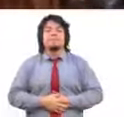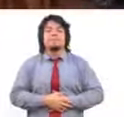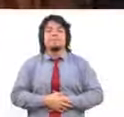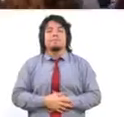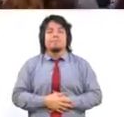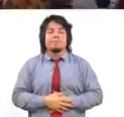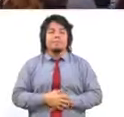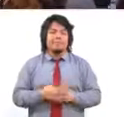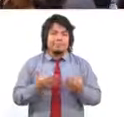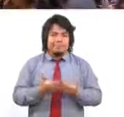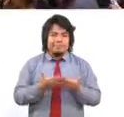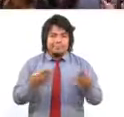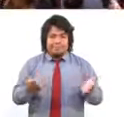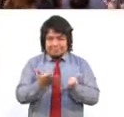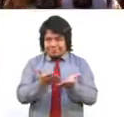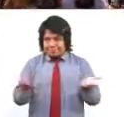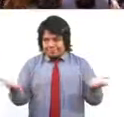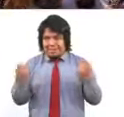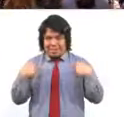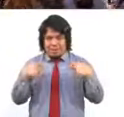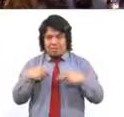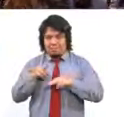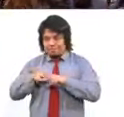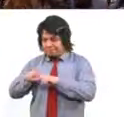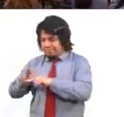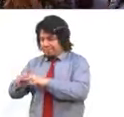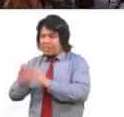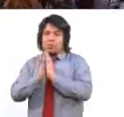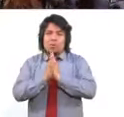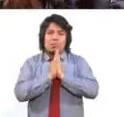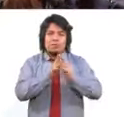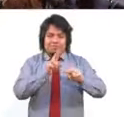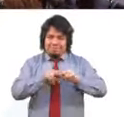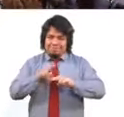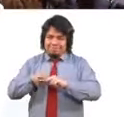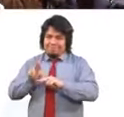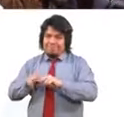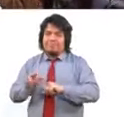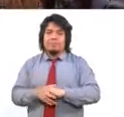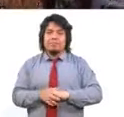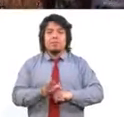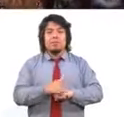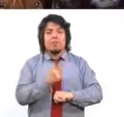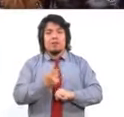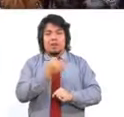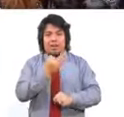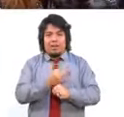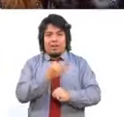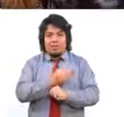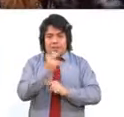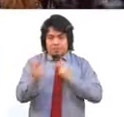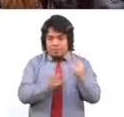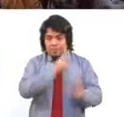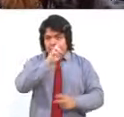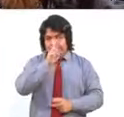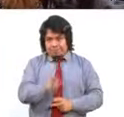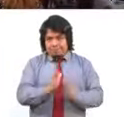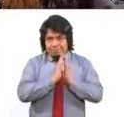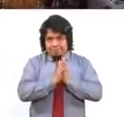Y vamos a invitar a las y los integrantes del Presidium, sean tan amables de tomar asiento, para dar inicio con la sesión de preguntas y respuestas, por